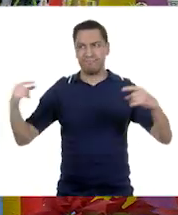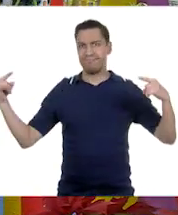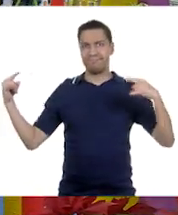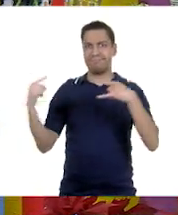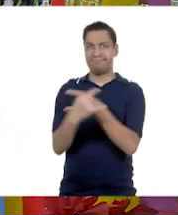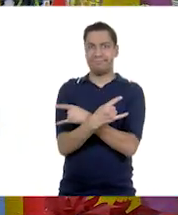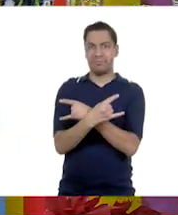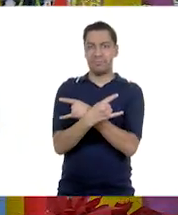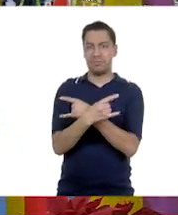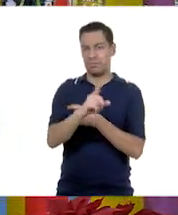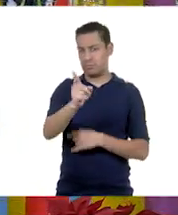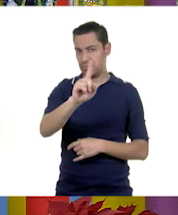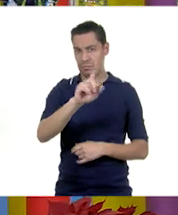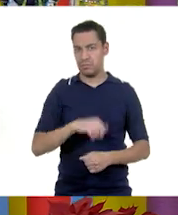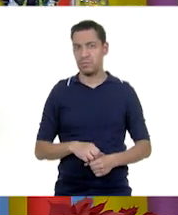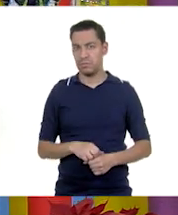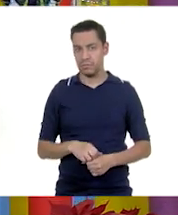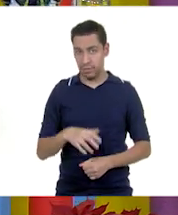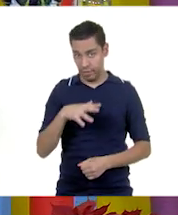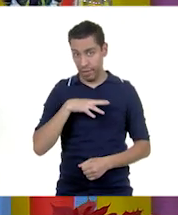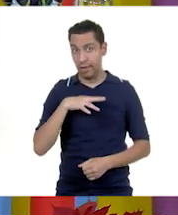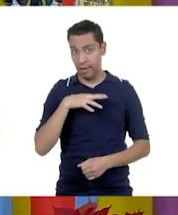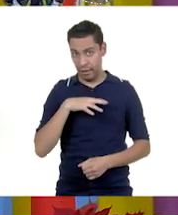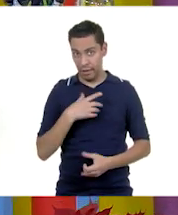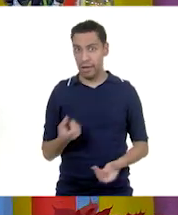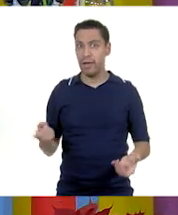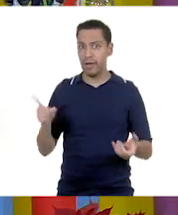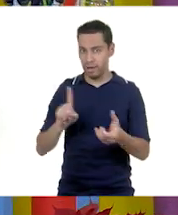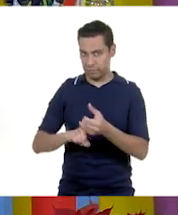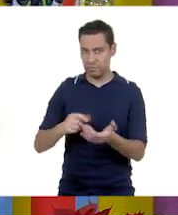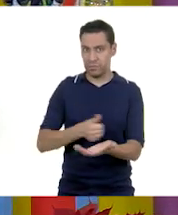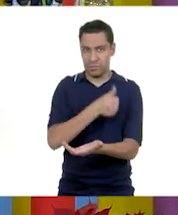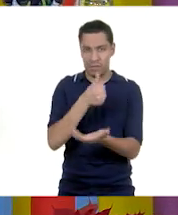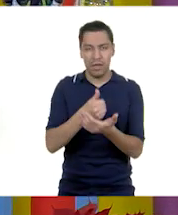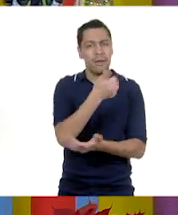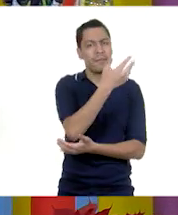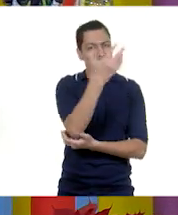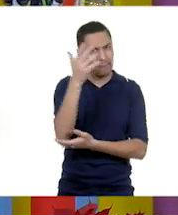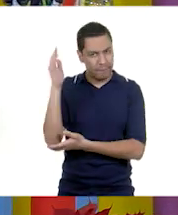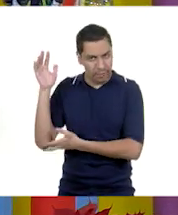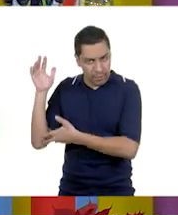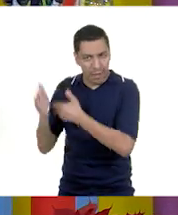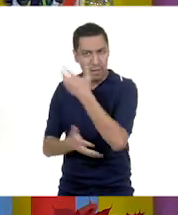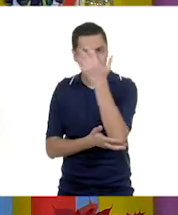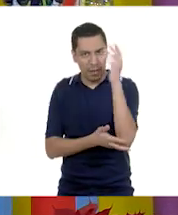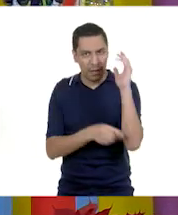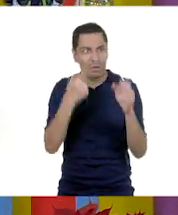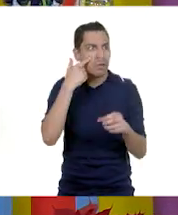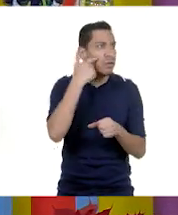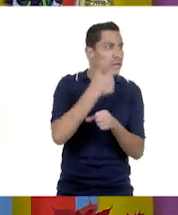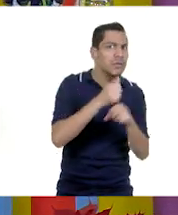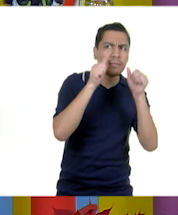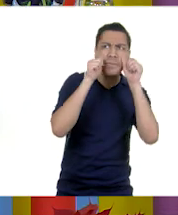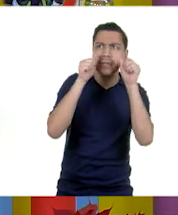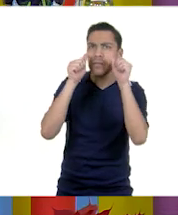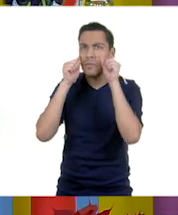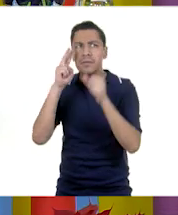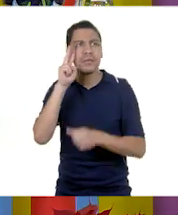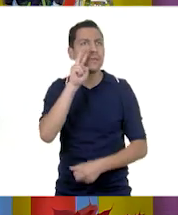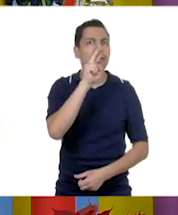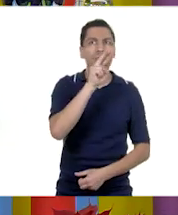viales. Y no, la verdad es que como bien mencionas tú en un principio, si estamos muy atentas y atentos